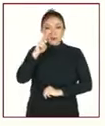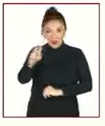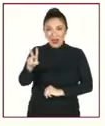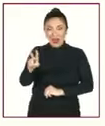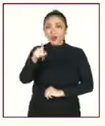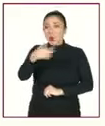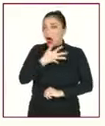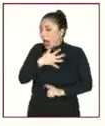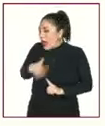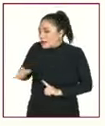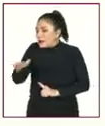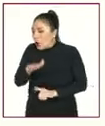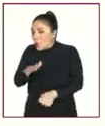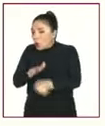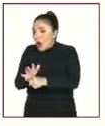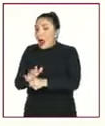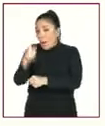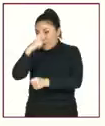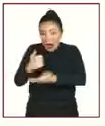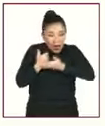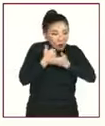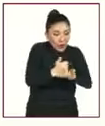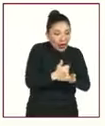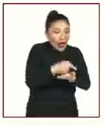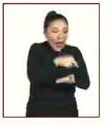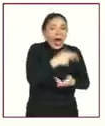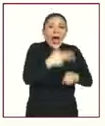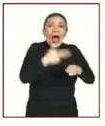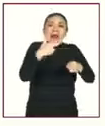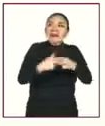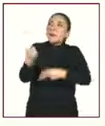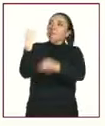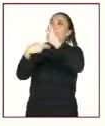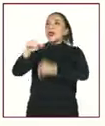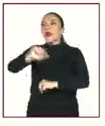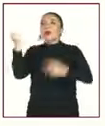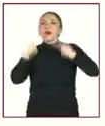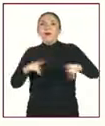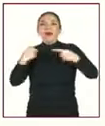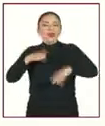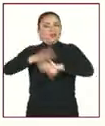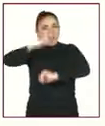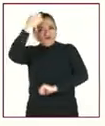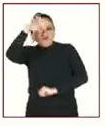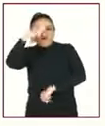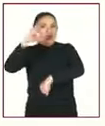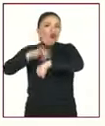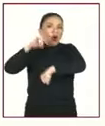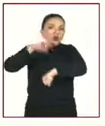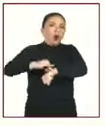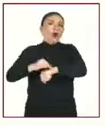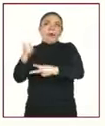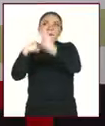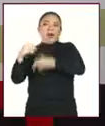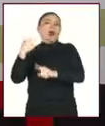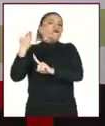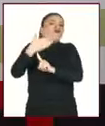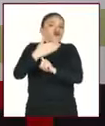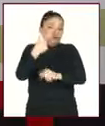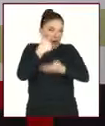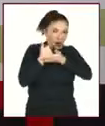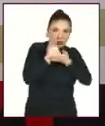mano hasta la llegada de una persona o de alguien que esté capacitado. Siempre nos